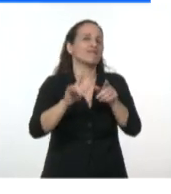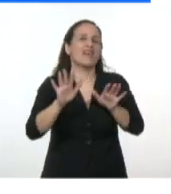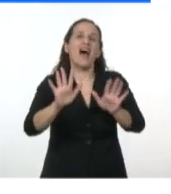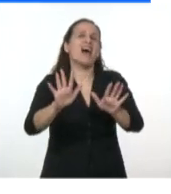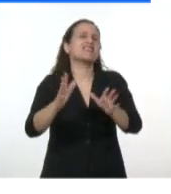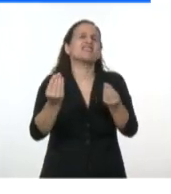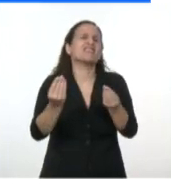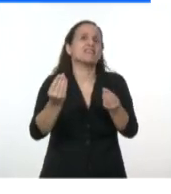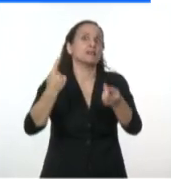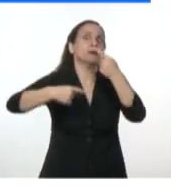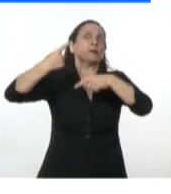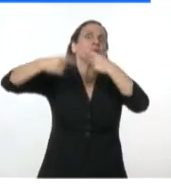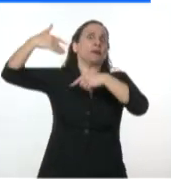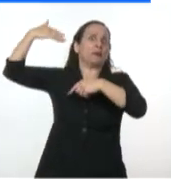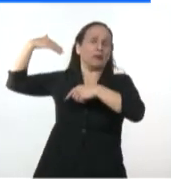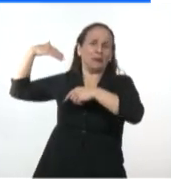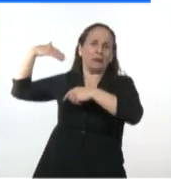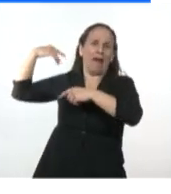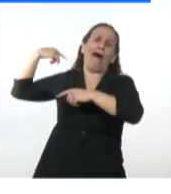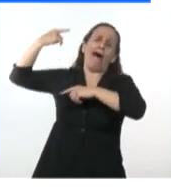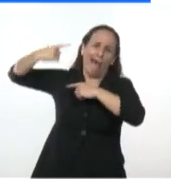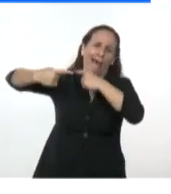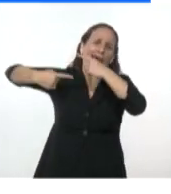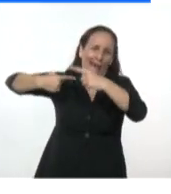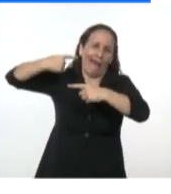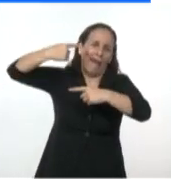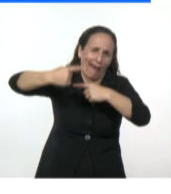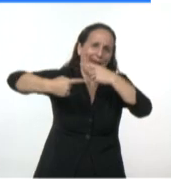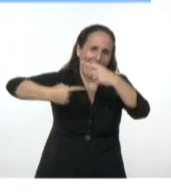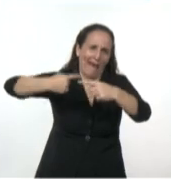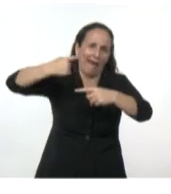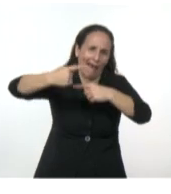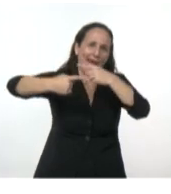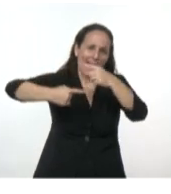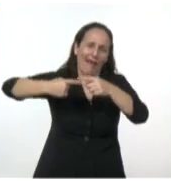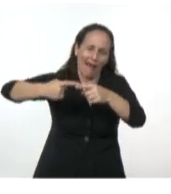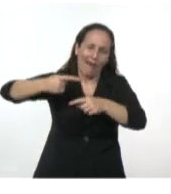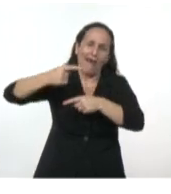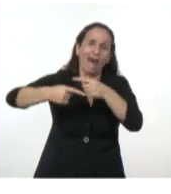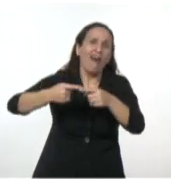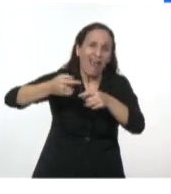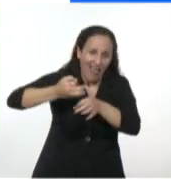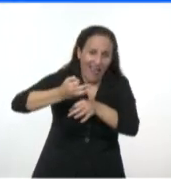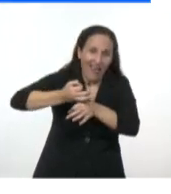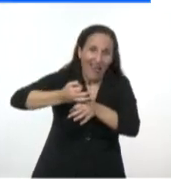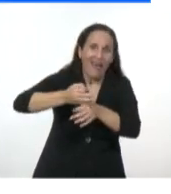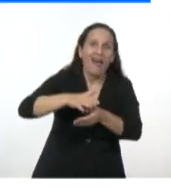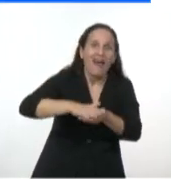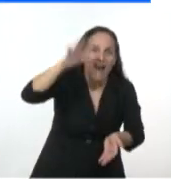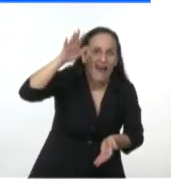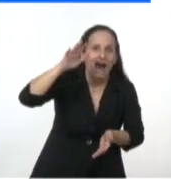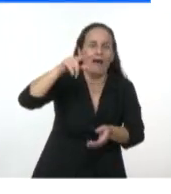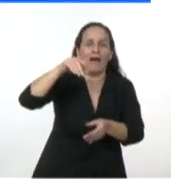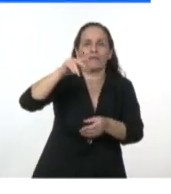Vienen de arrastre de muchas generaciones antes de nosotros y que se han transmitido a través de procesos de socialización como